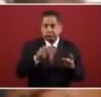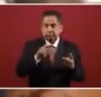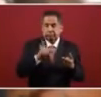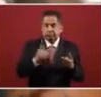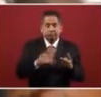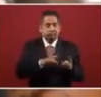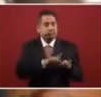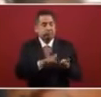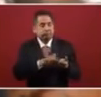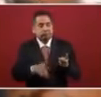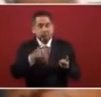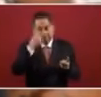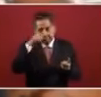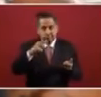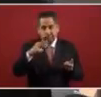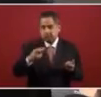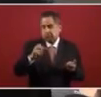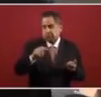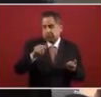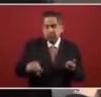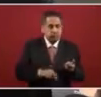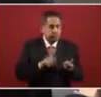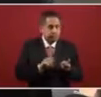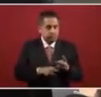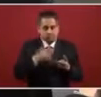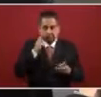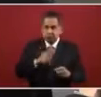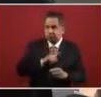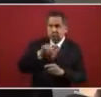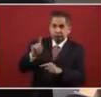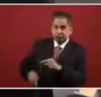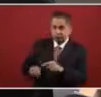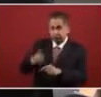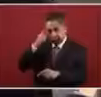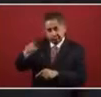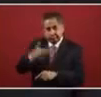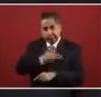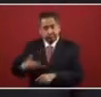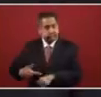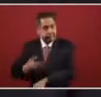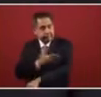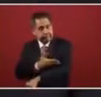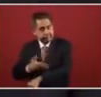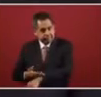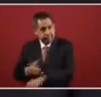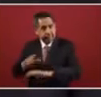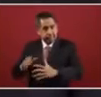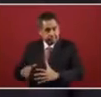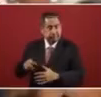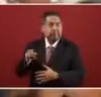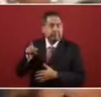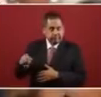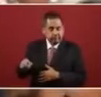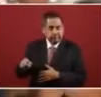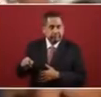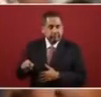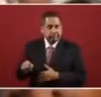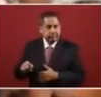apoyó a Victoriano Huerta en el derrocamiento del presidente demócrata Francisco Ignacio Madero